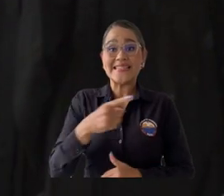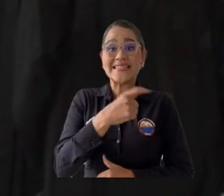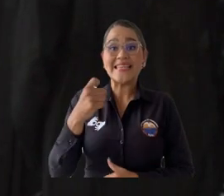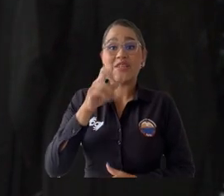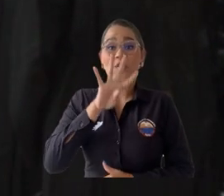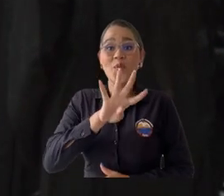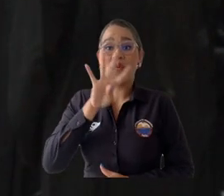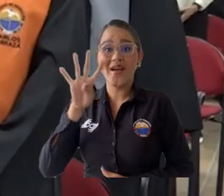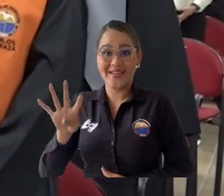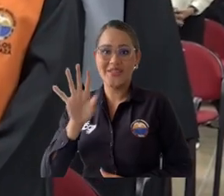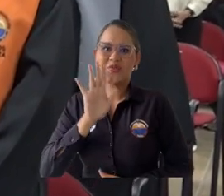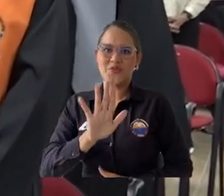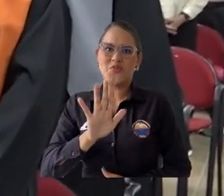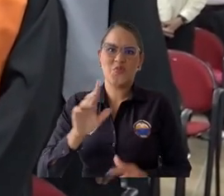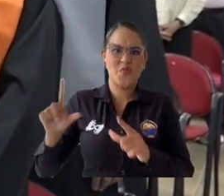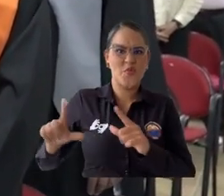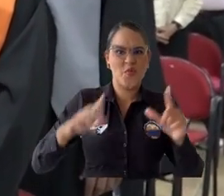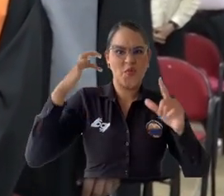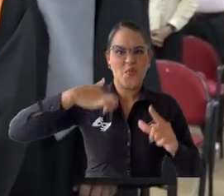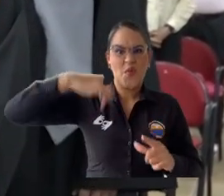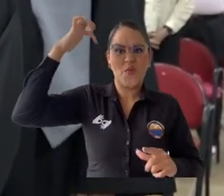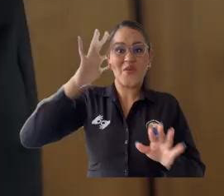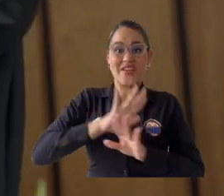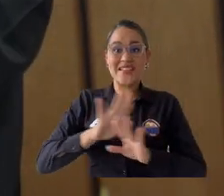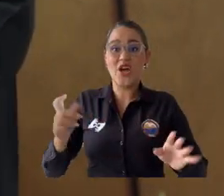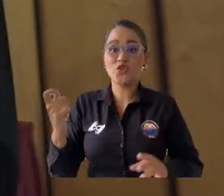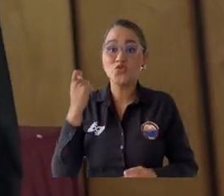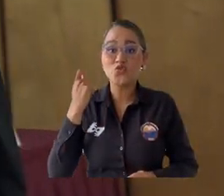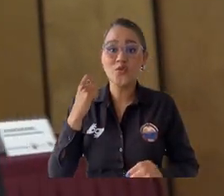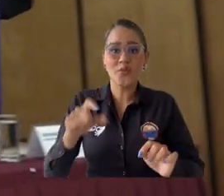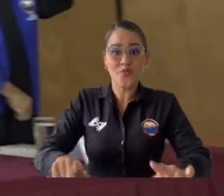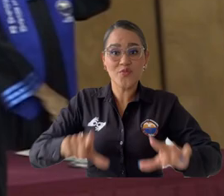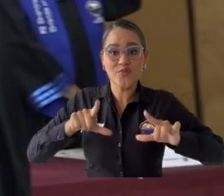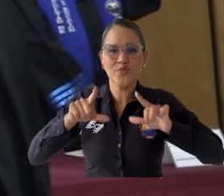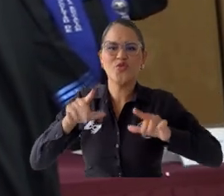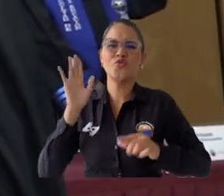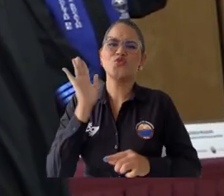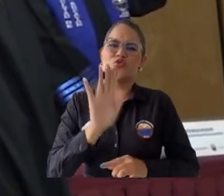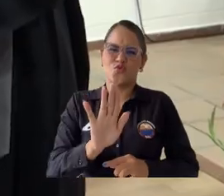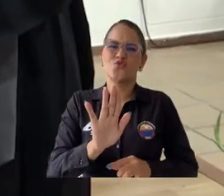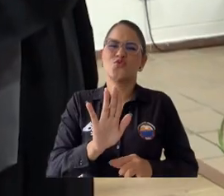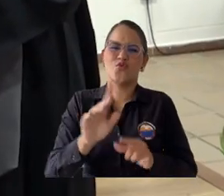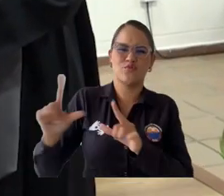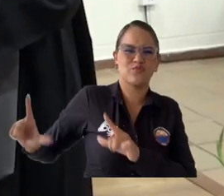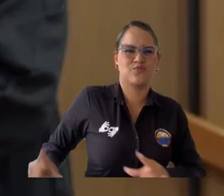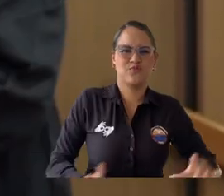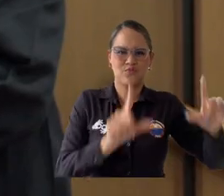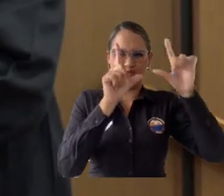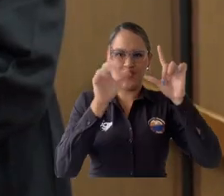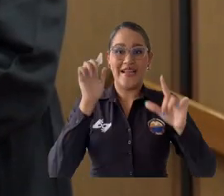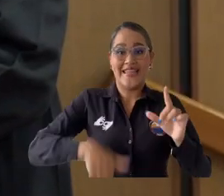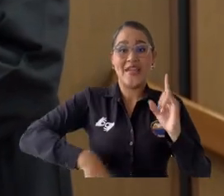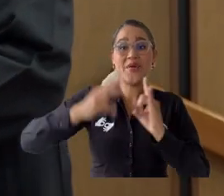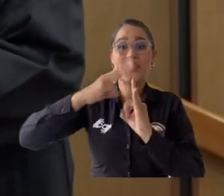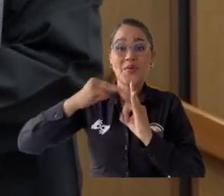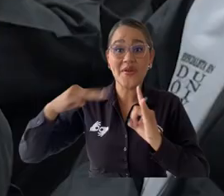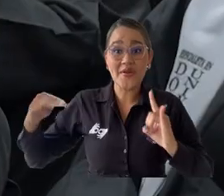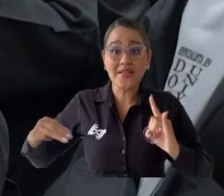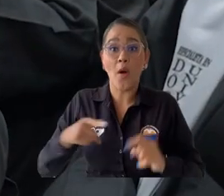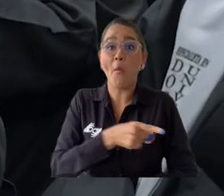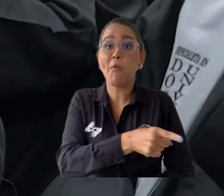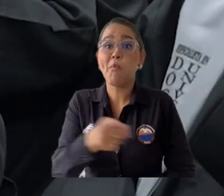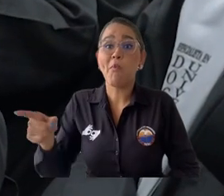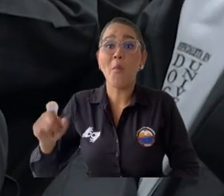Entre los 144 nuevos profesionales que recientemente recibieron sus títulos a través del Centro de Posgrados de la Universidad del Magdalena,